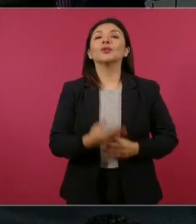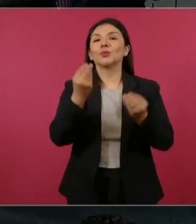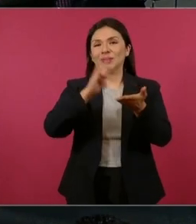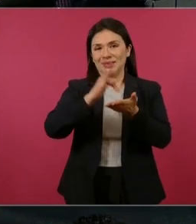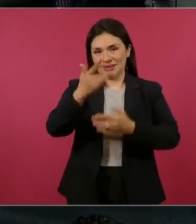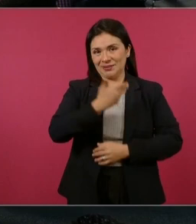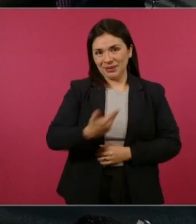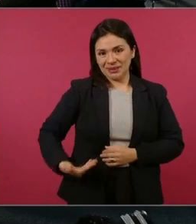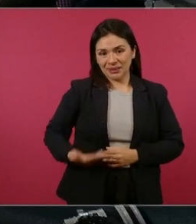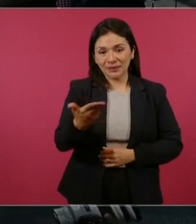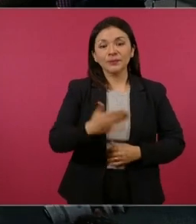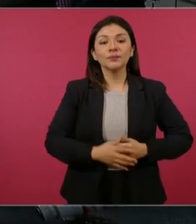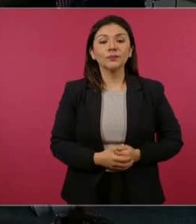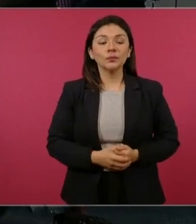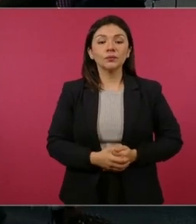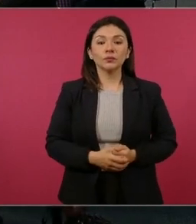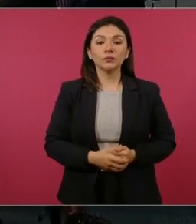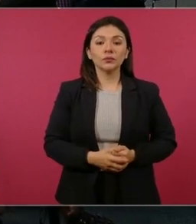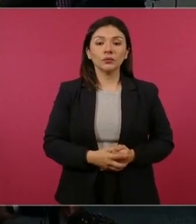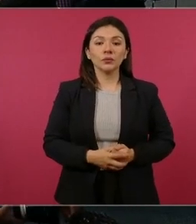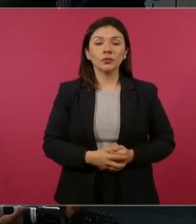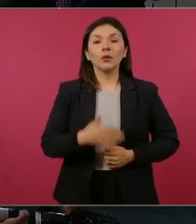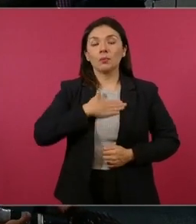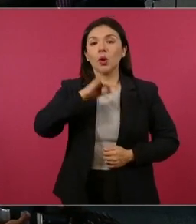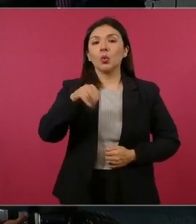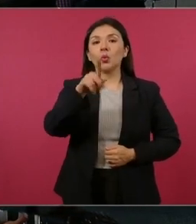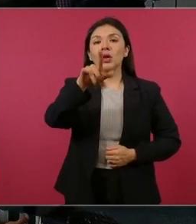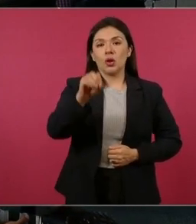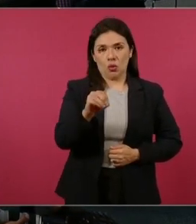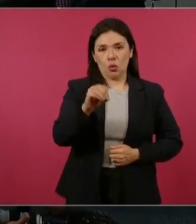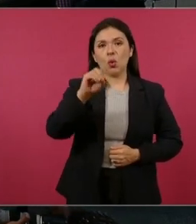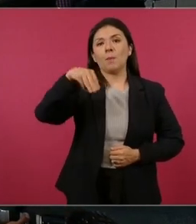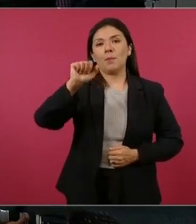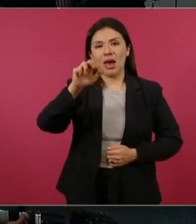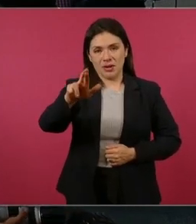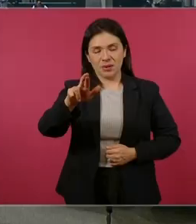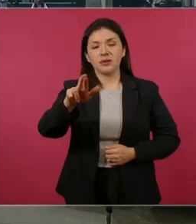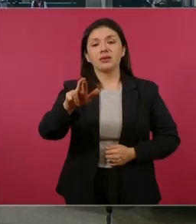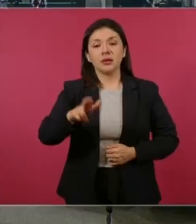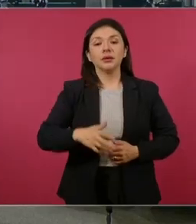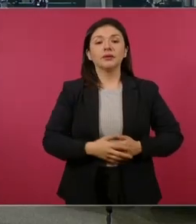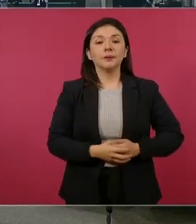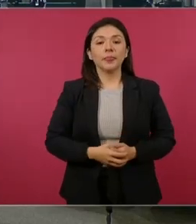Muchas gracias, presidente. Julio Mar Gómez, de Medios Digitales del Pacífico,